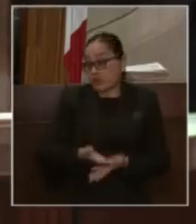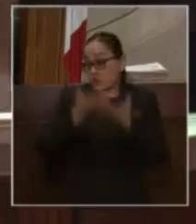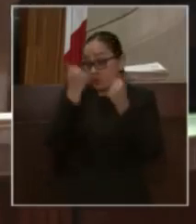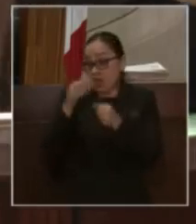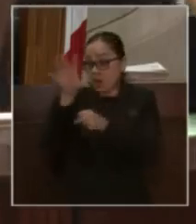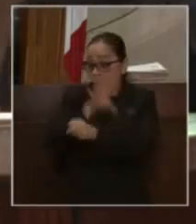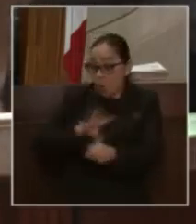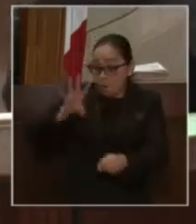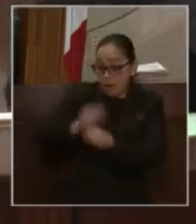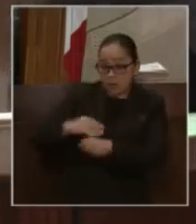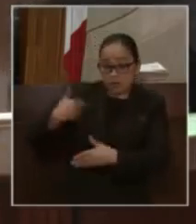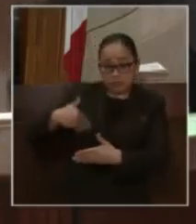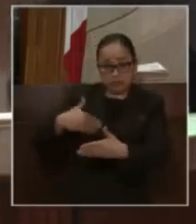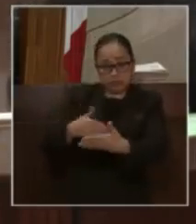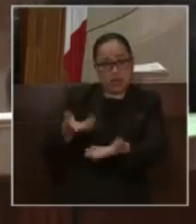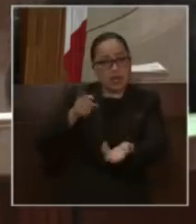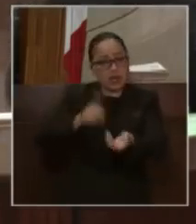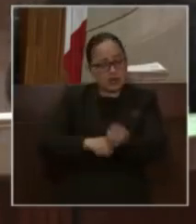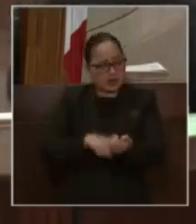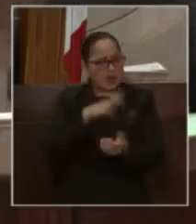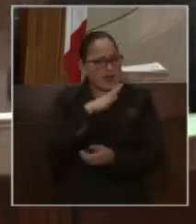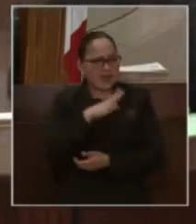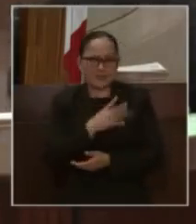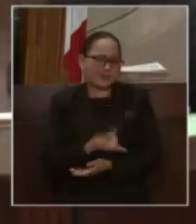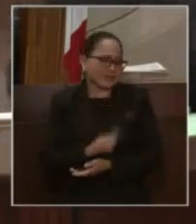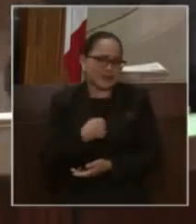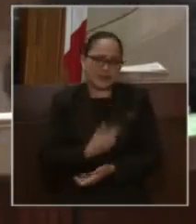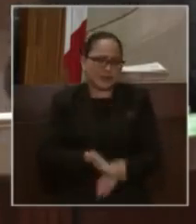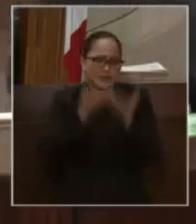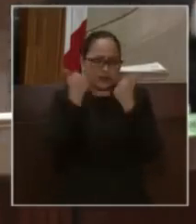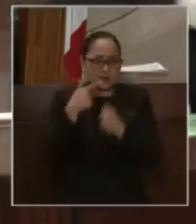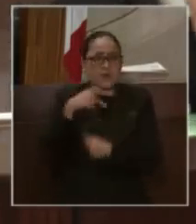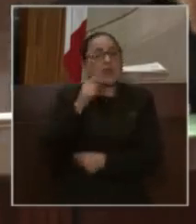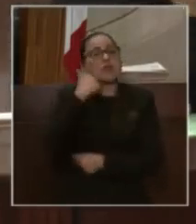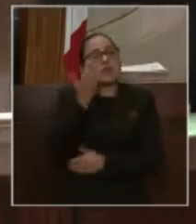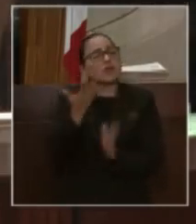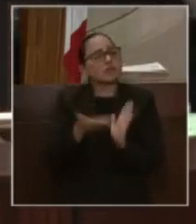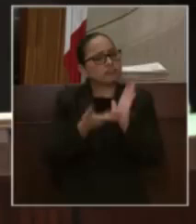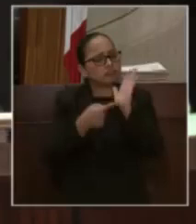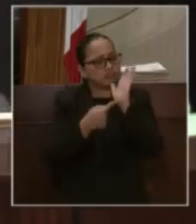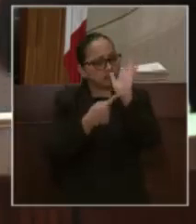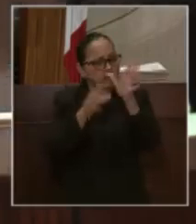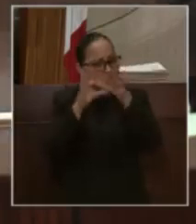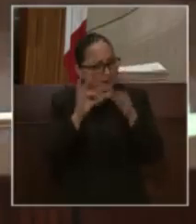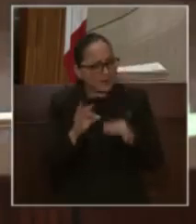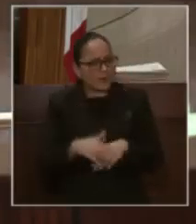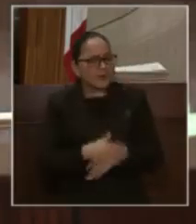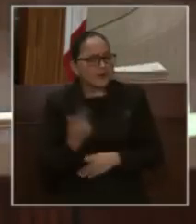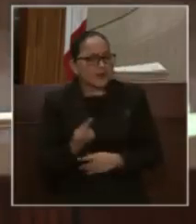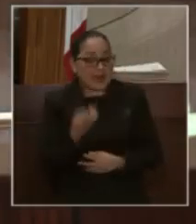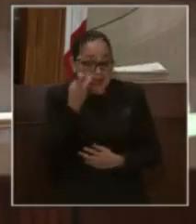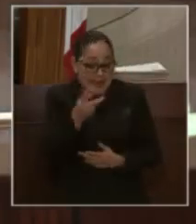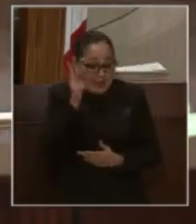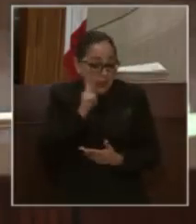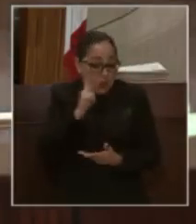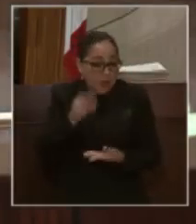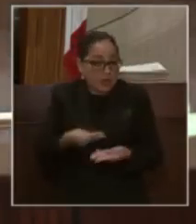insisto, no es parte del expediente, pero sí lo menciono porque son de esos elementos que a veces se convierten